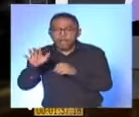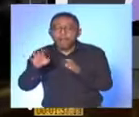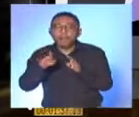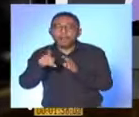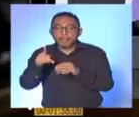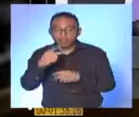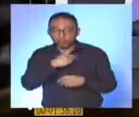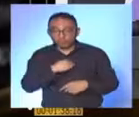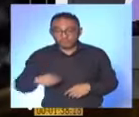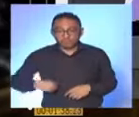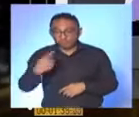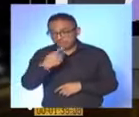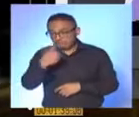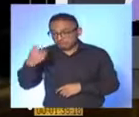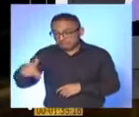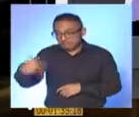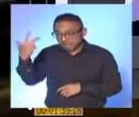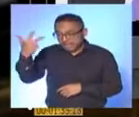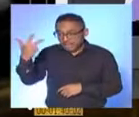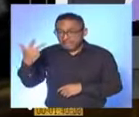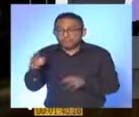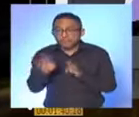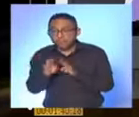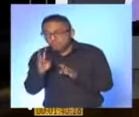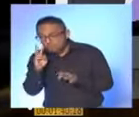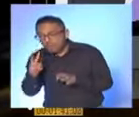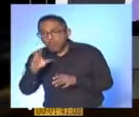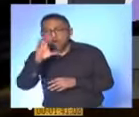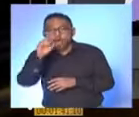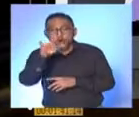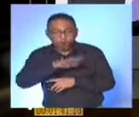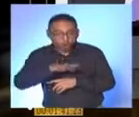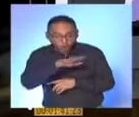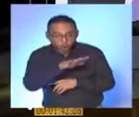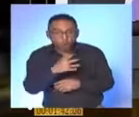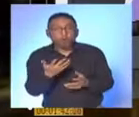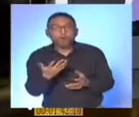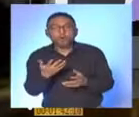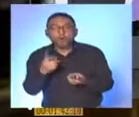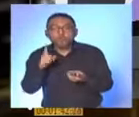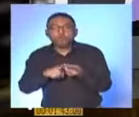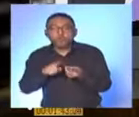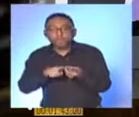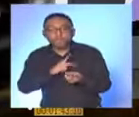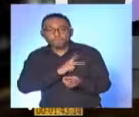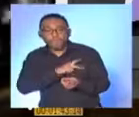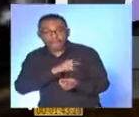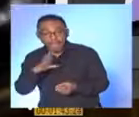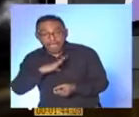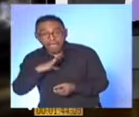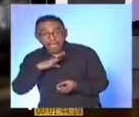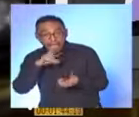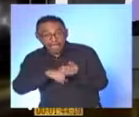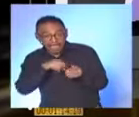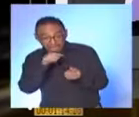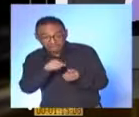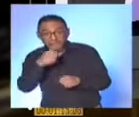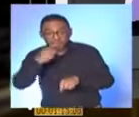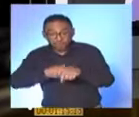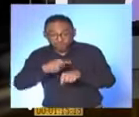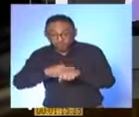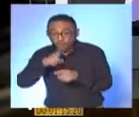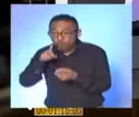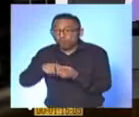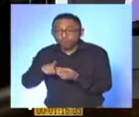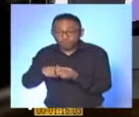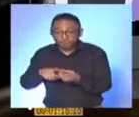municipios, qué es lo que está pasando en las colonias, dónde está localizado el virus, dónde están los enfermos, y entonces eso